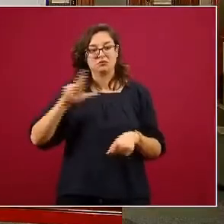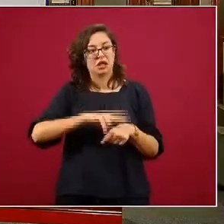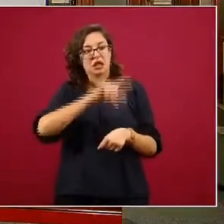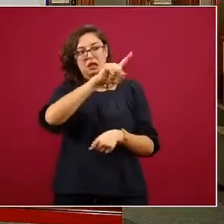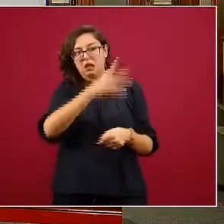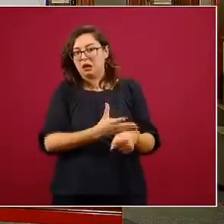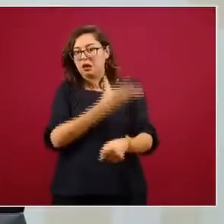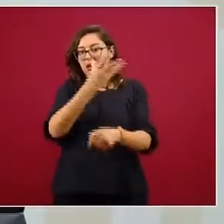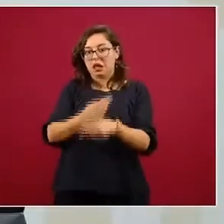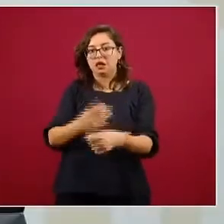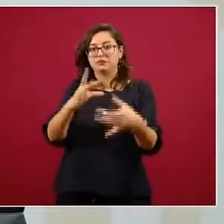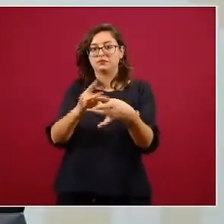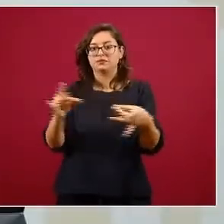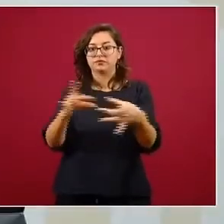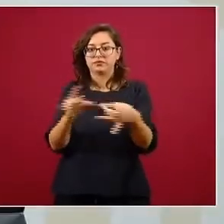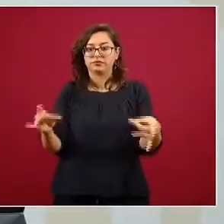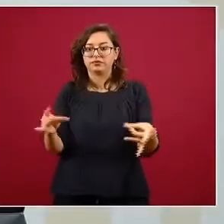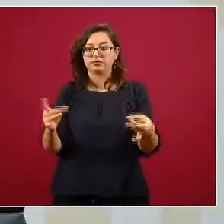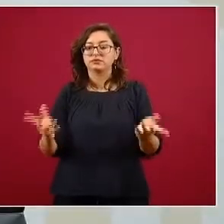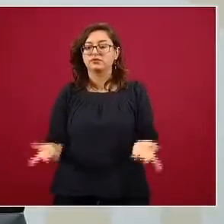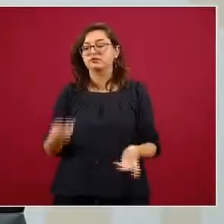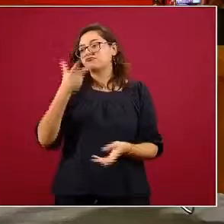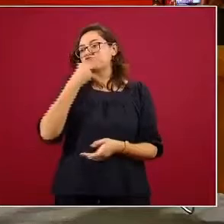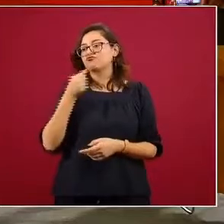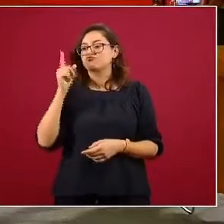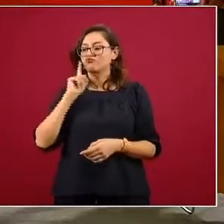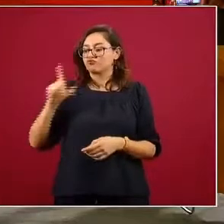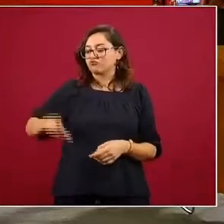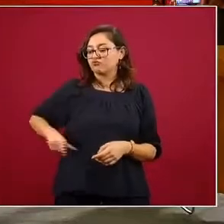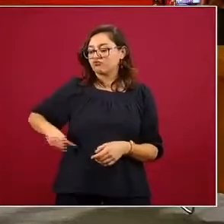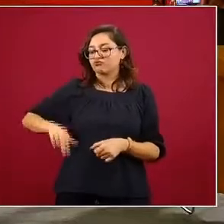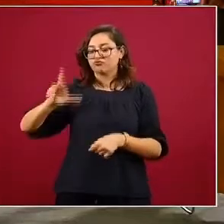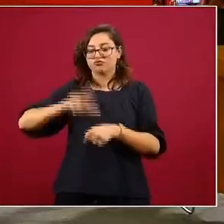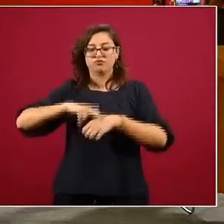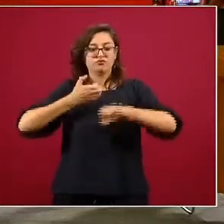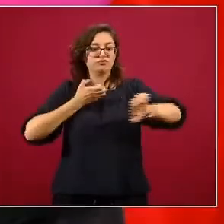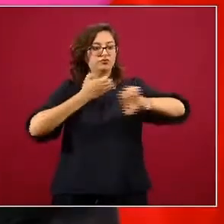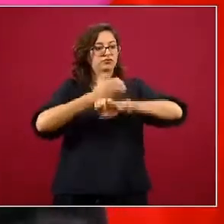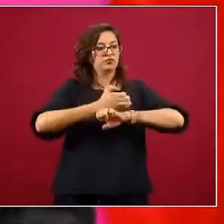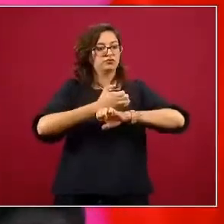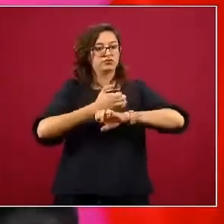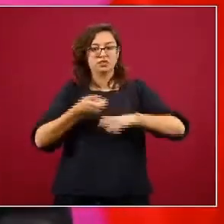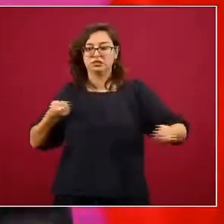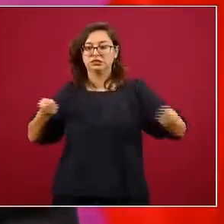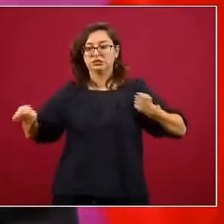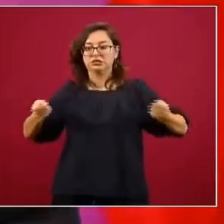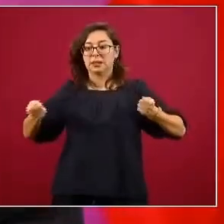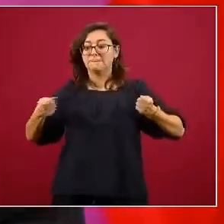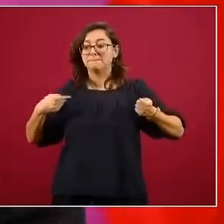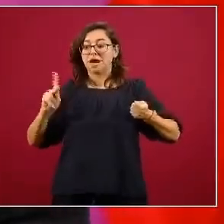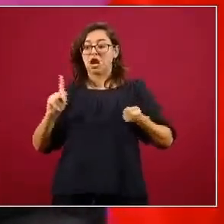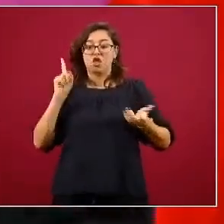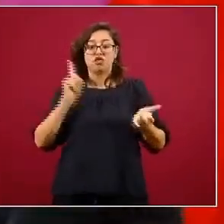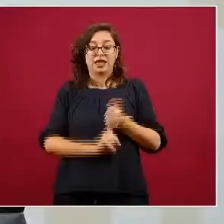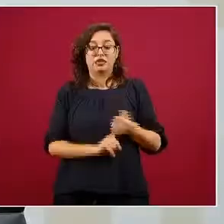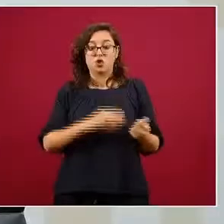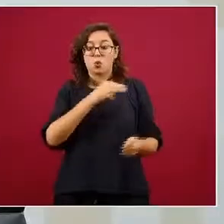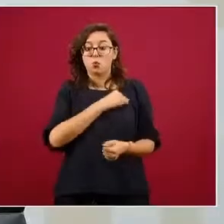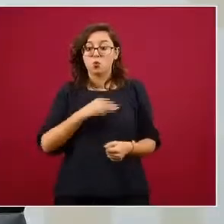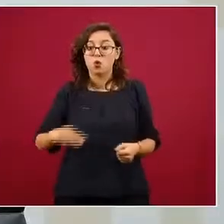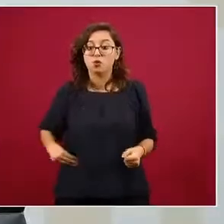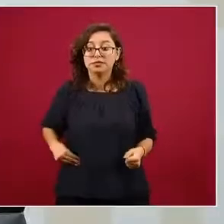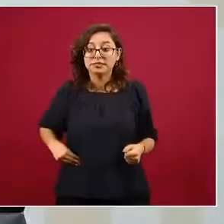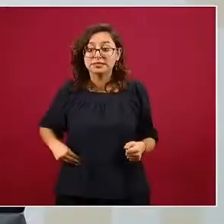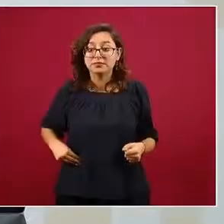visión, de que a su vez ellas y ellos tienen esta complejidad de que los municipios